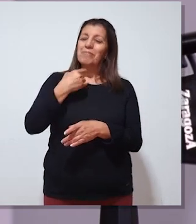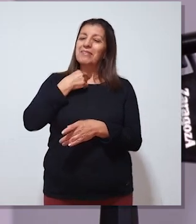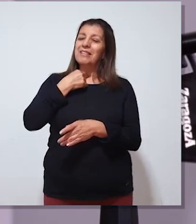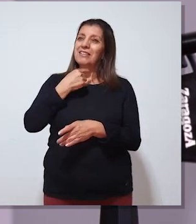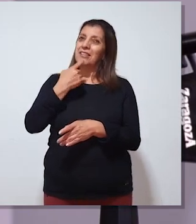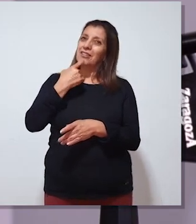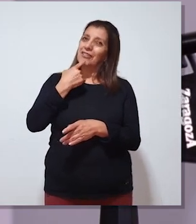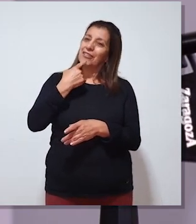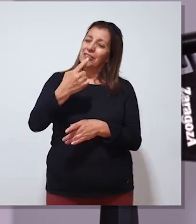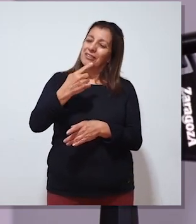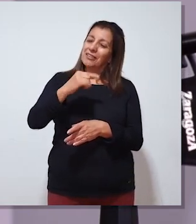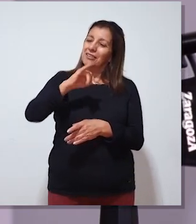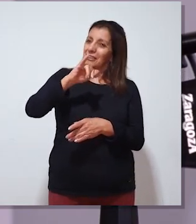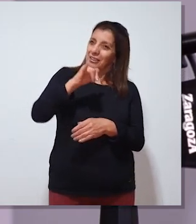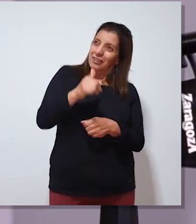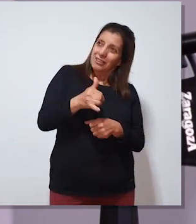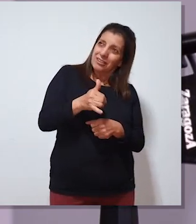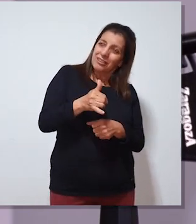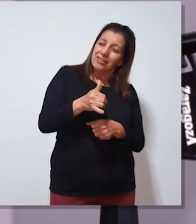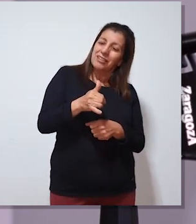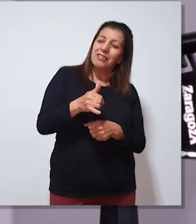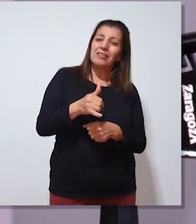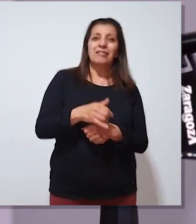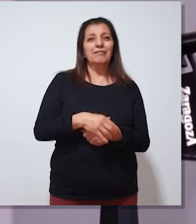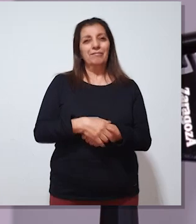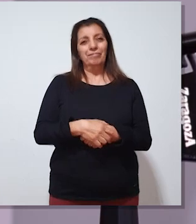quiero decir que sí.